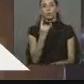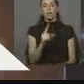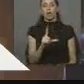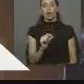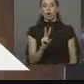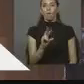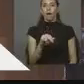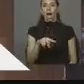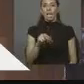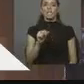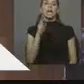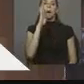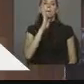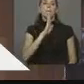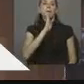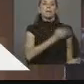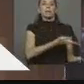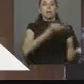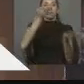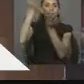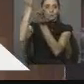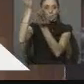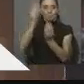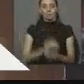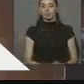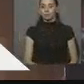Lovaina en Bélgica.